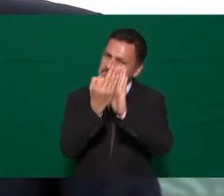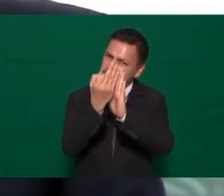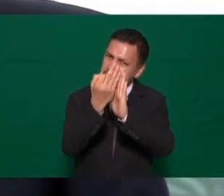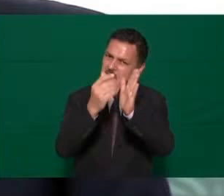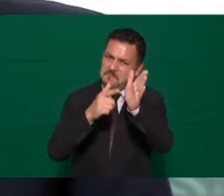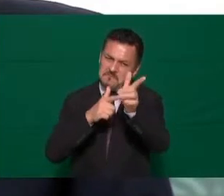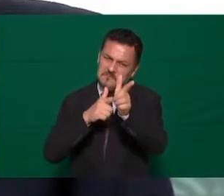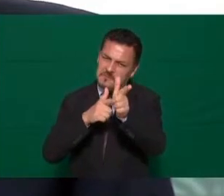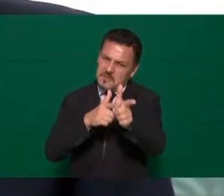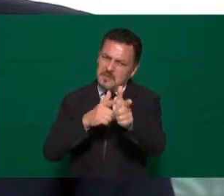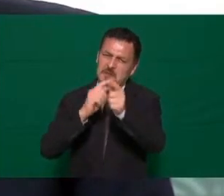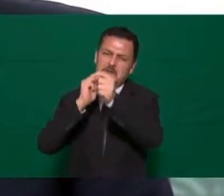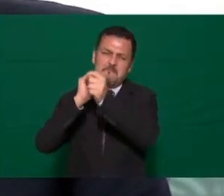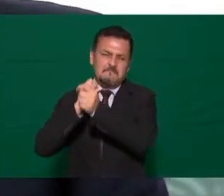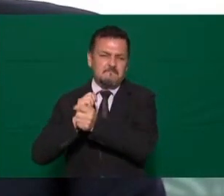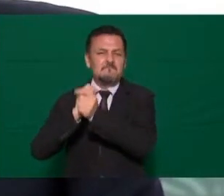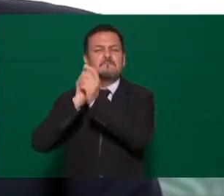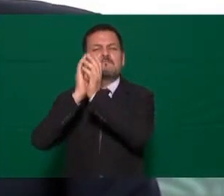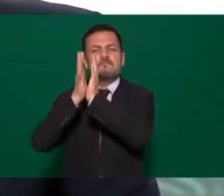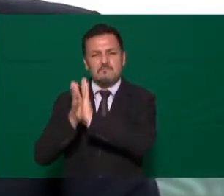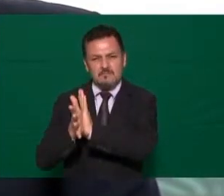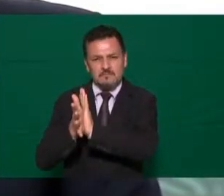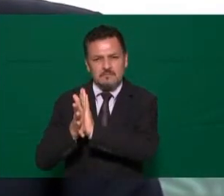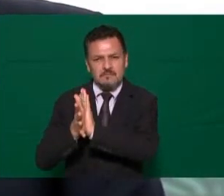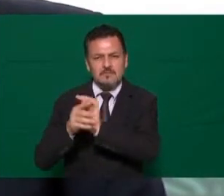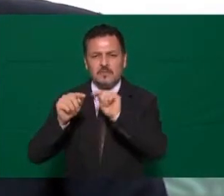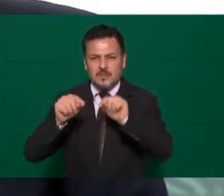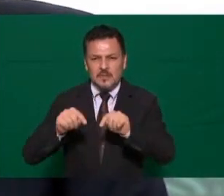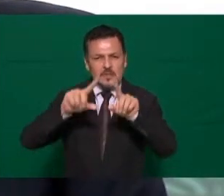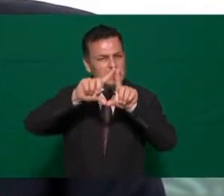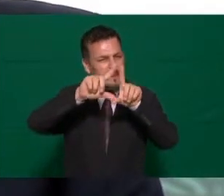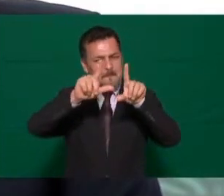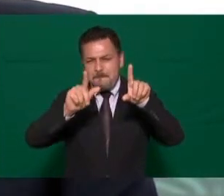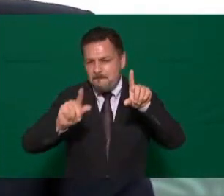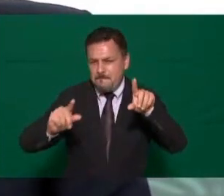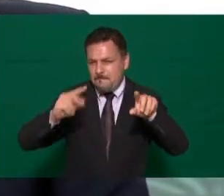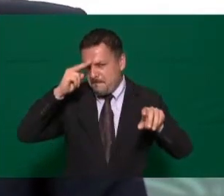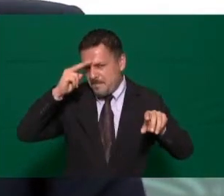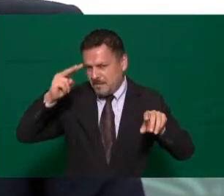hacia la transformación de nuestro país.